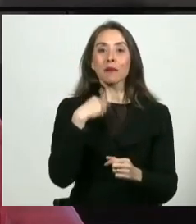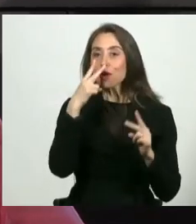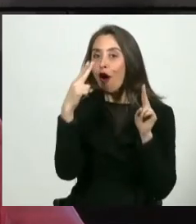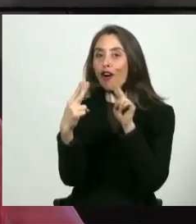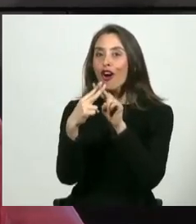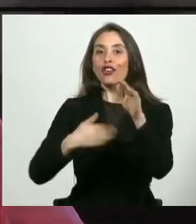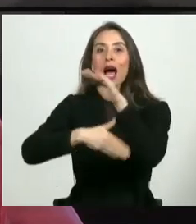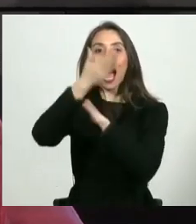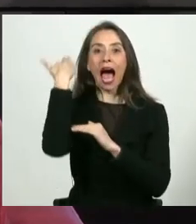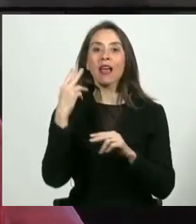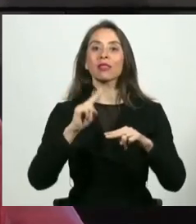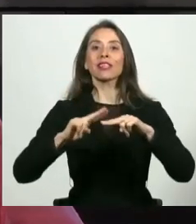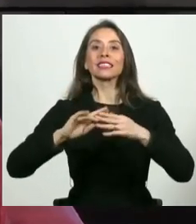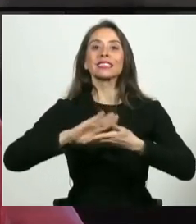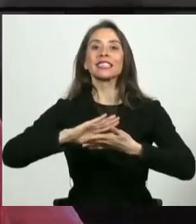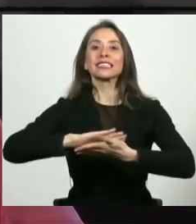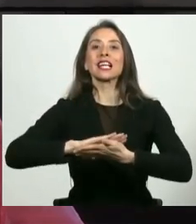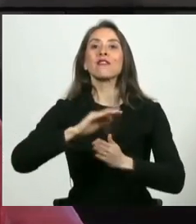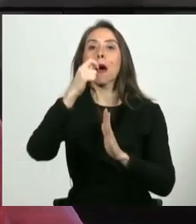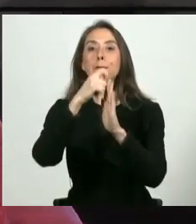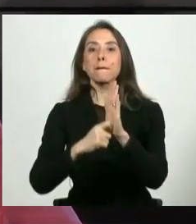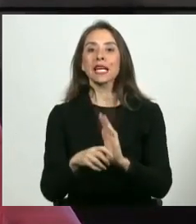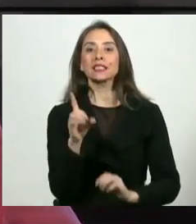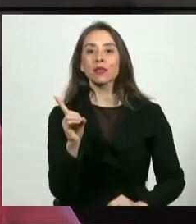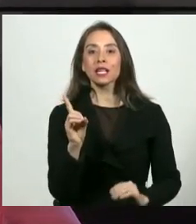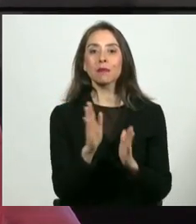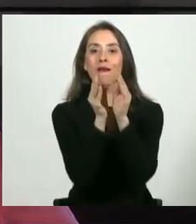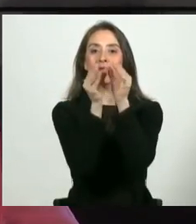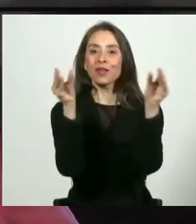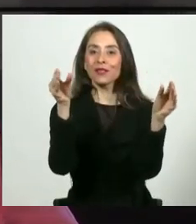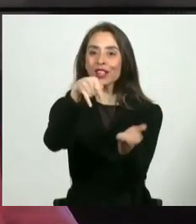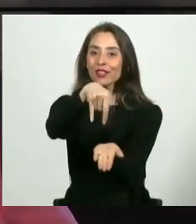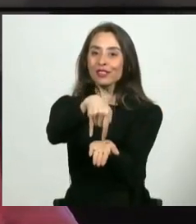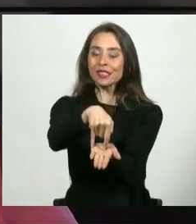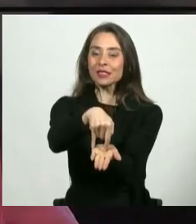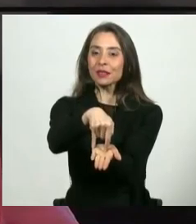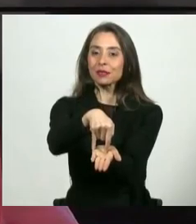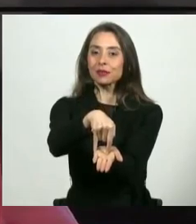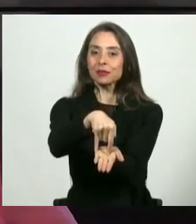hacía el mes de la discapacidad en la biblioteca del Congreso.